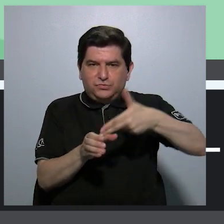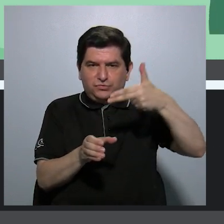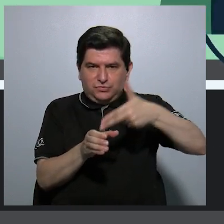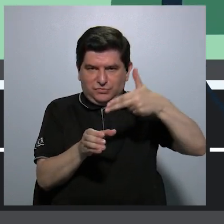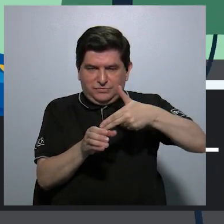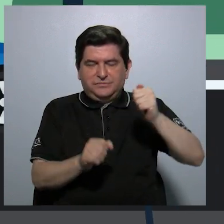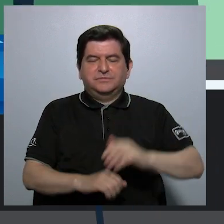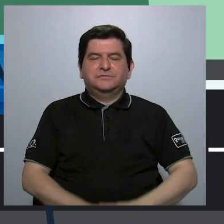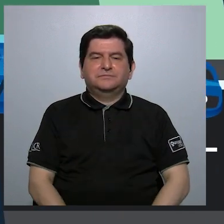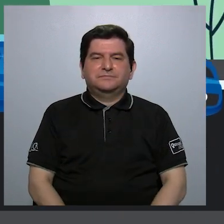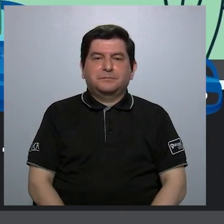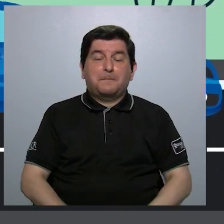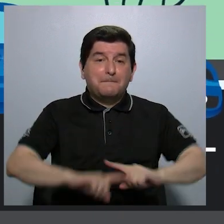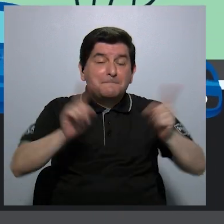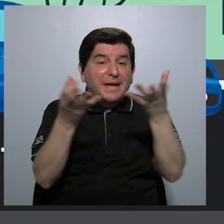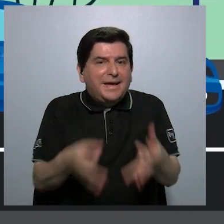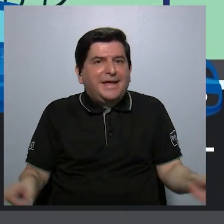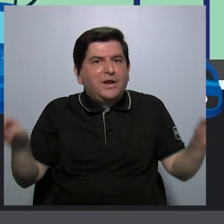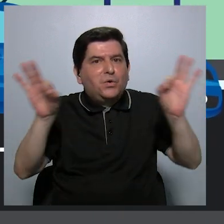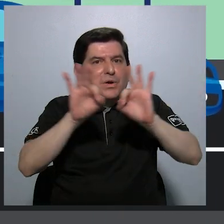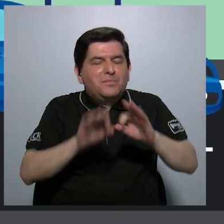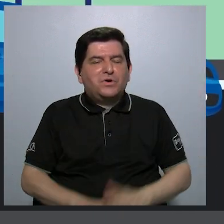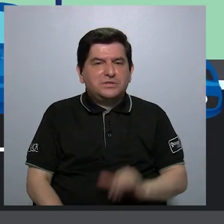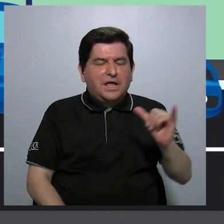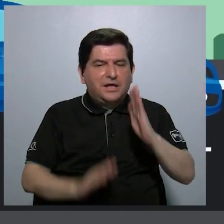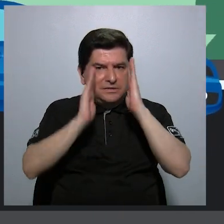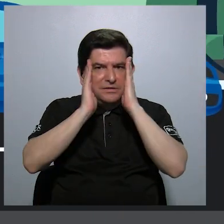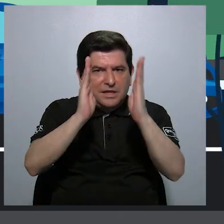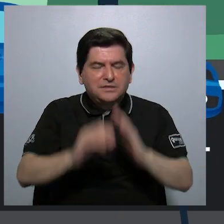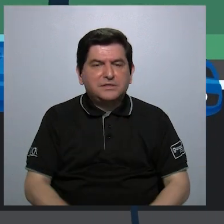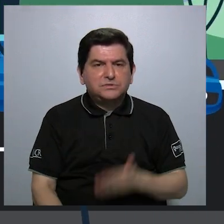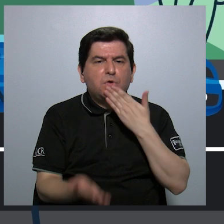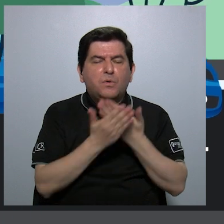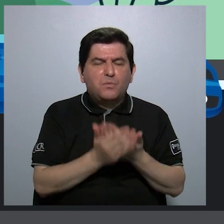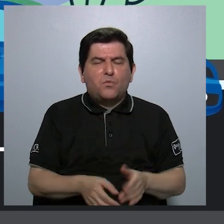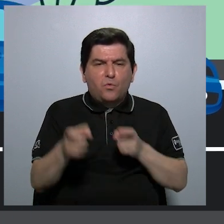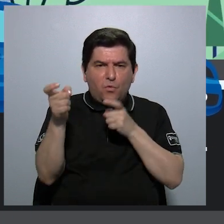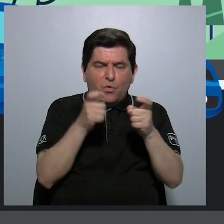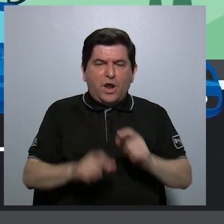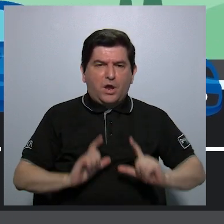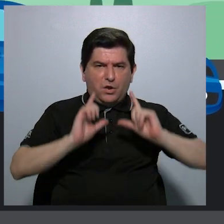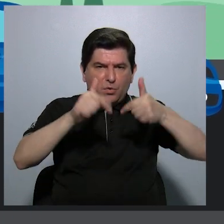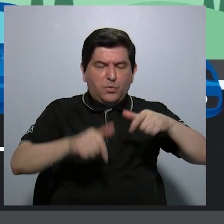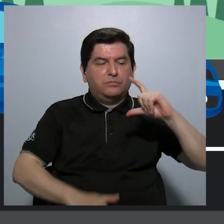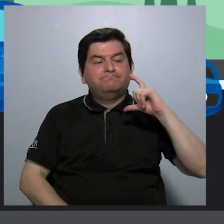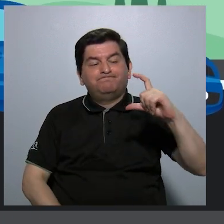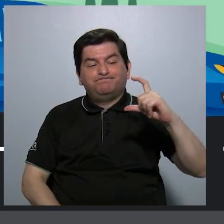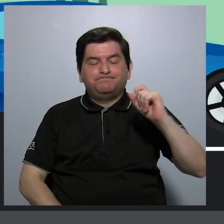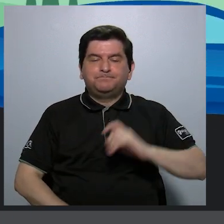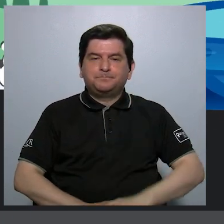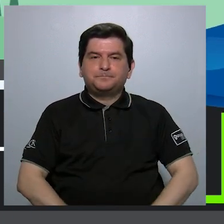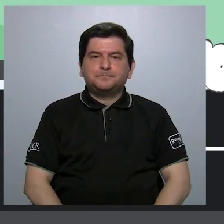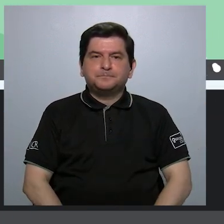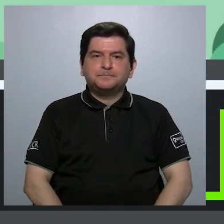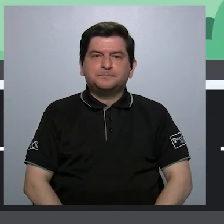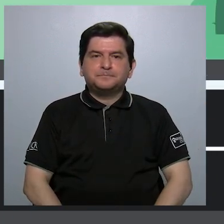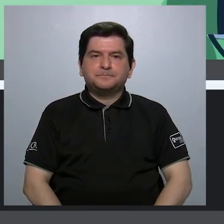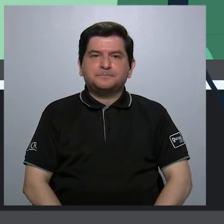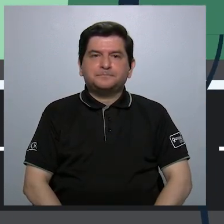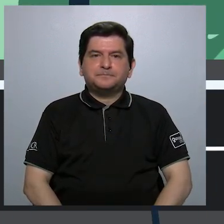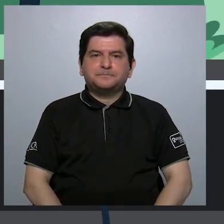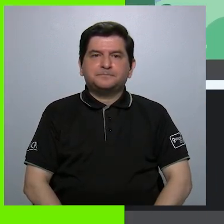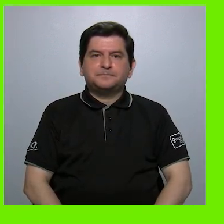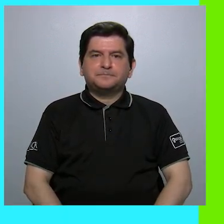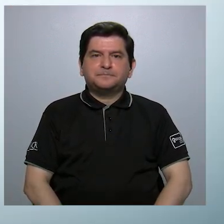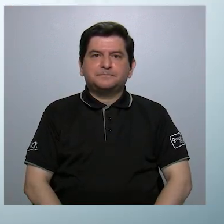utilizan combustibles fósiles. Pero es importante velar también por el buen manejo de los residuos de las baterías.